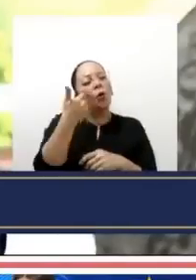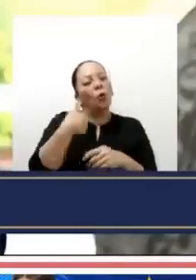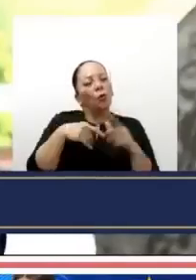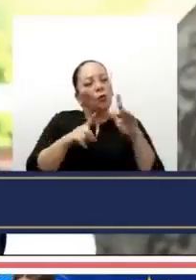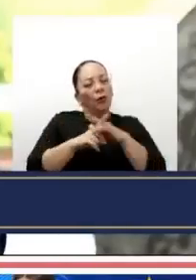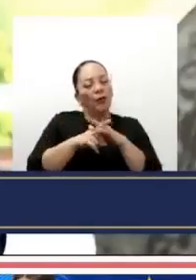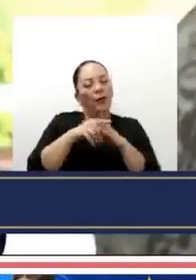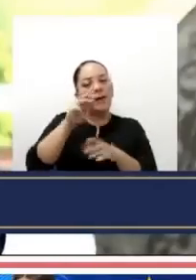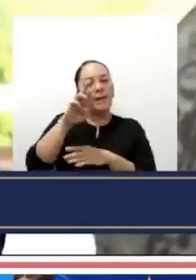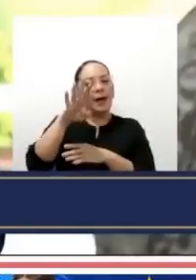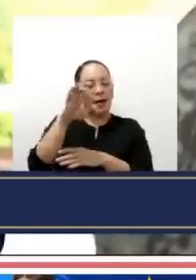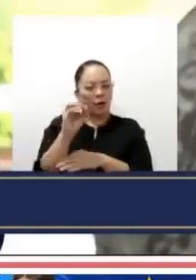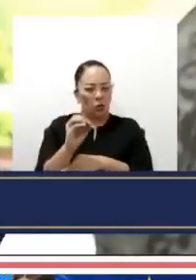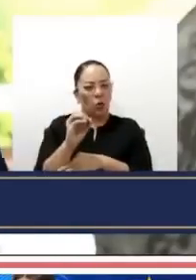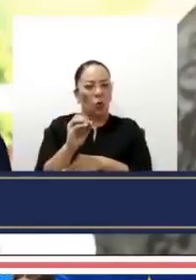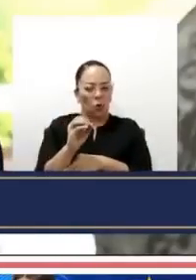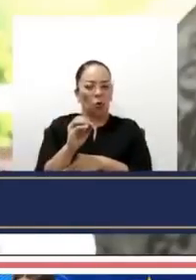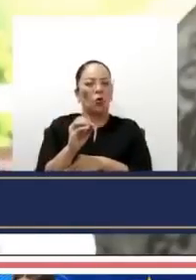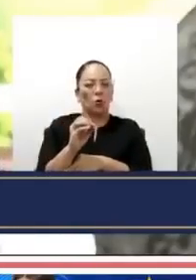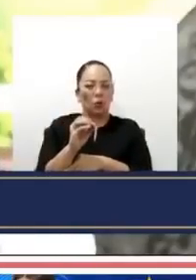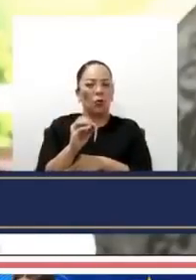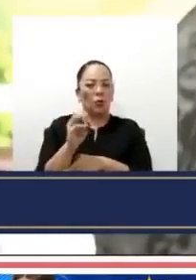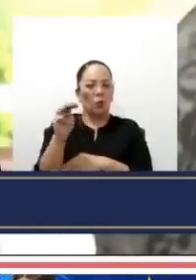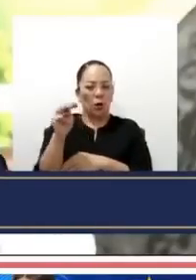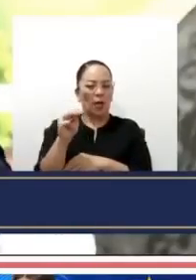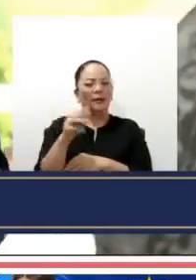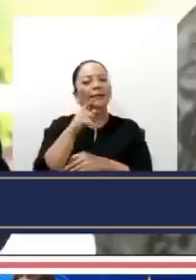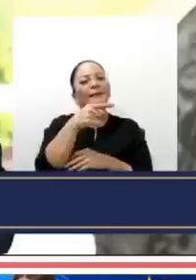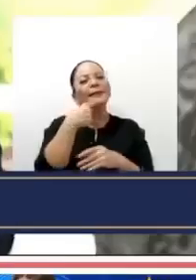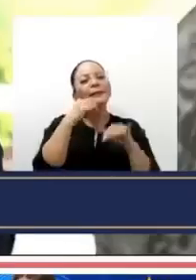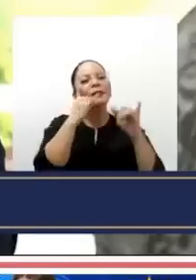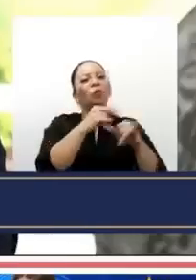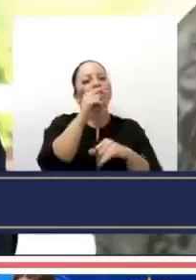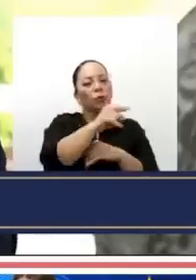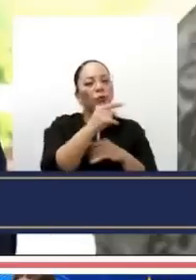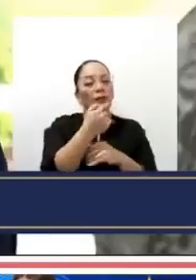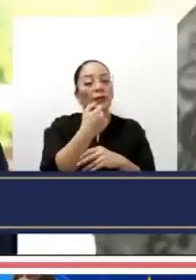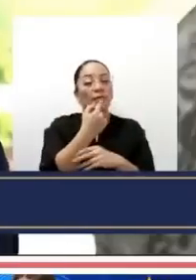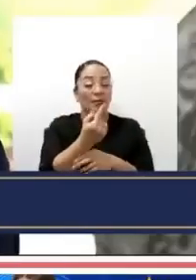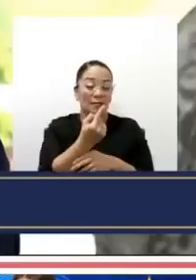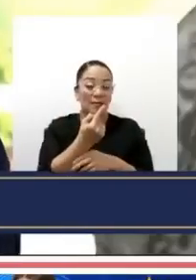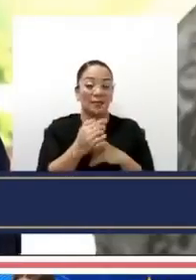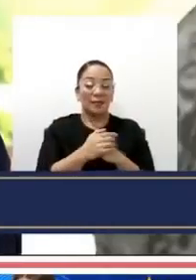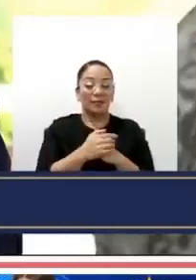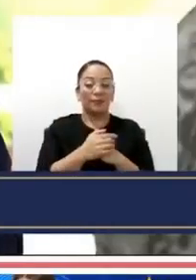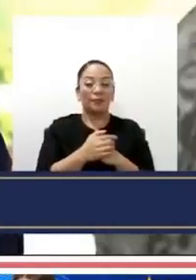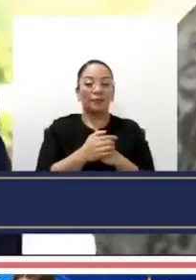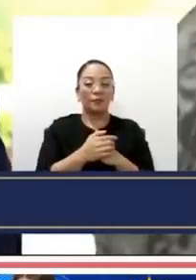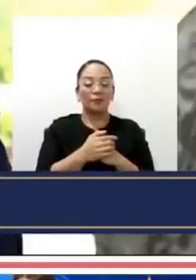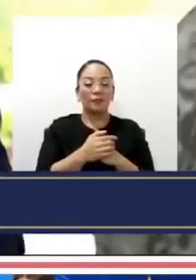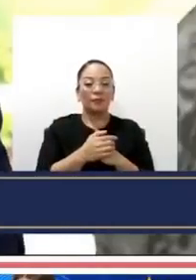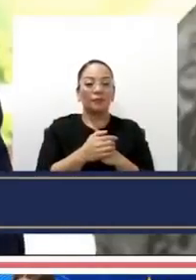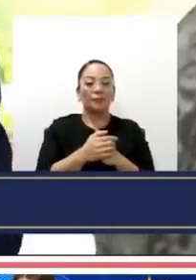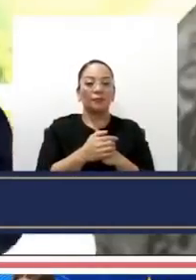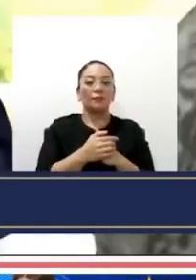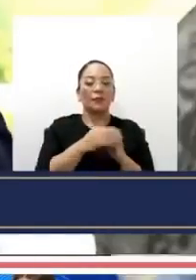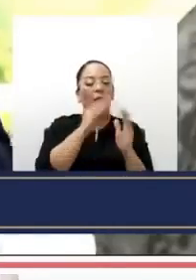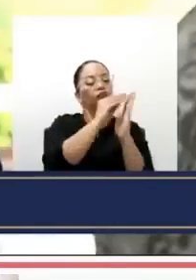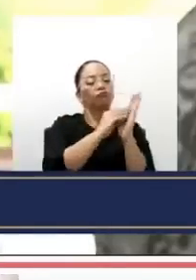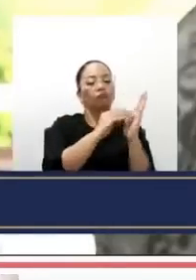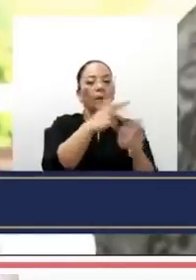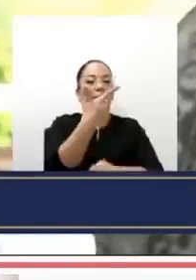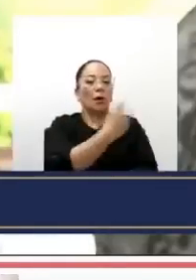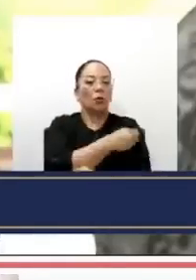Albertazzi que lo denuncia a usted porque dice que se han inscrito vacunas sin contar con